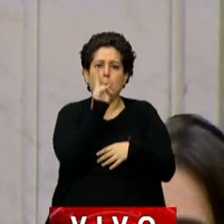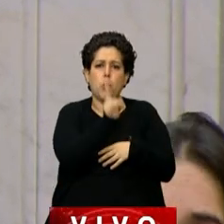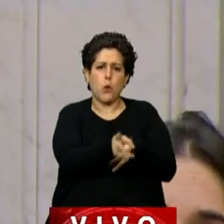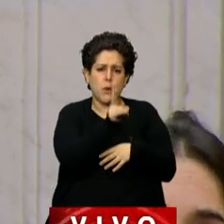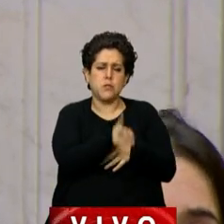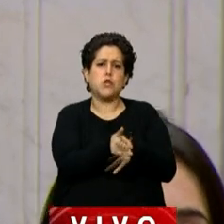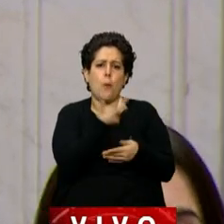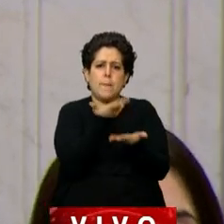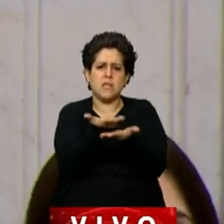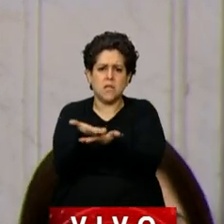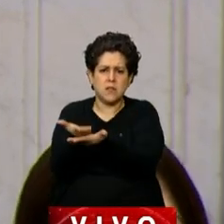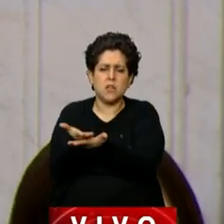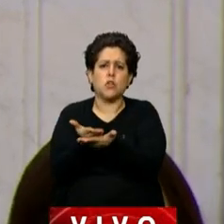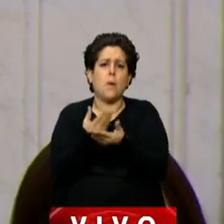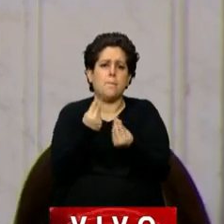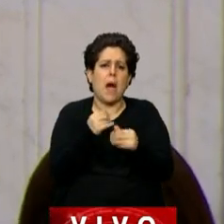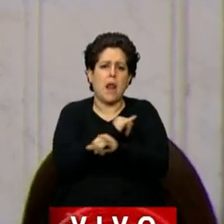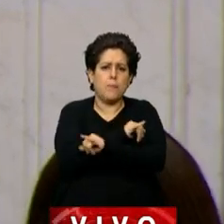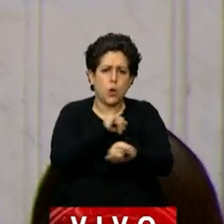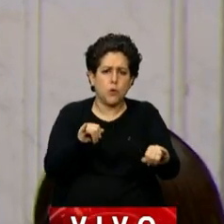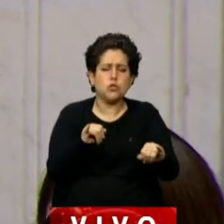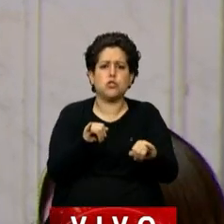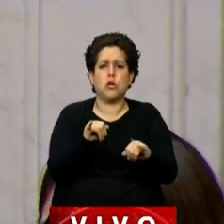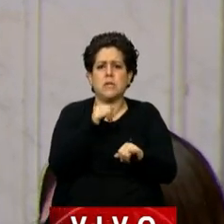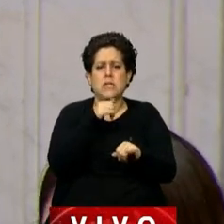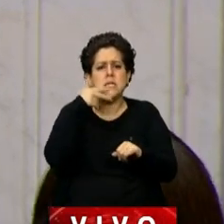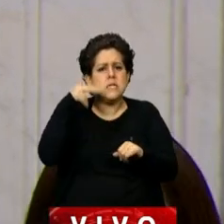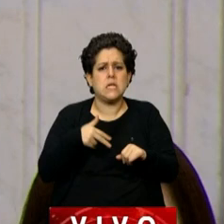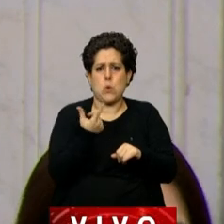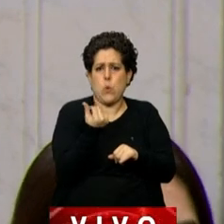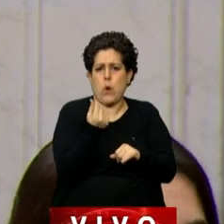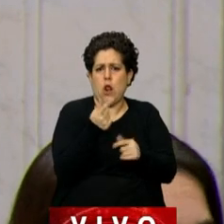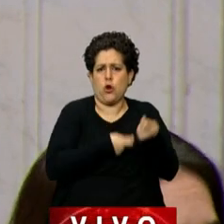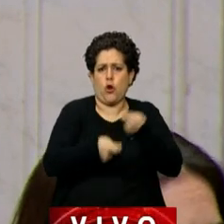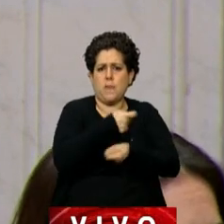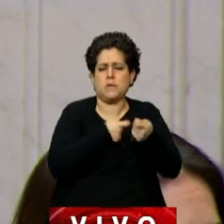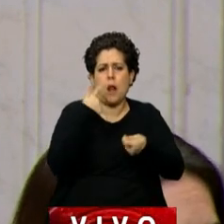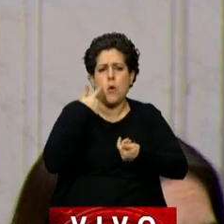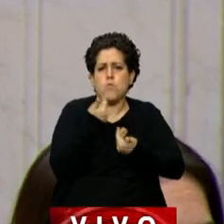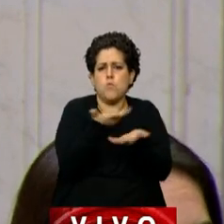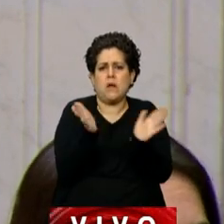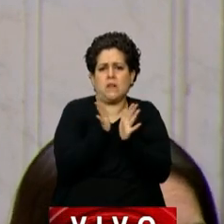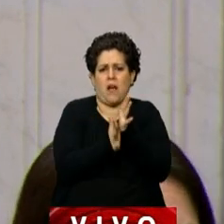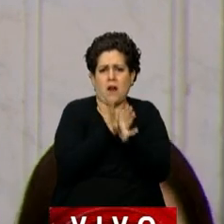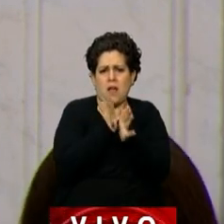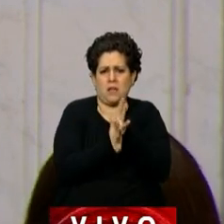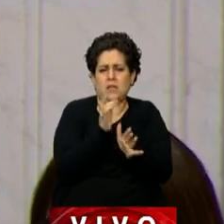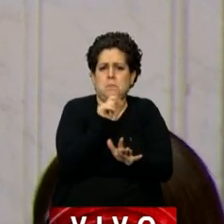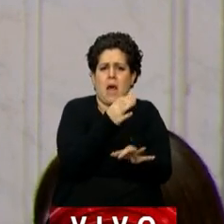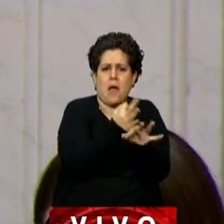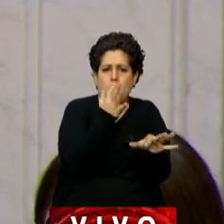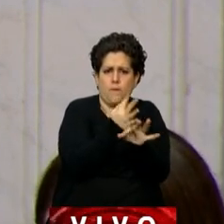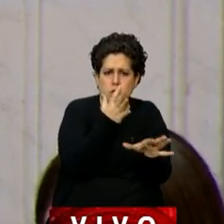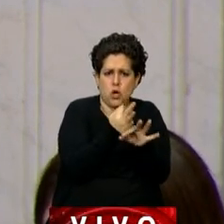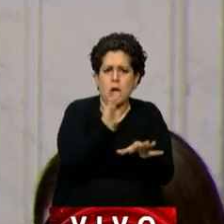prohíben las presentaciones destinadas a la promoción sin valor comercial, muestras gratis, muestras para profesionales